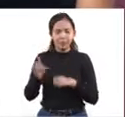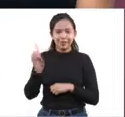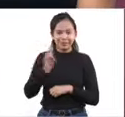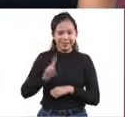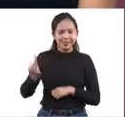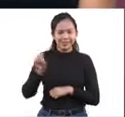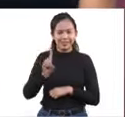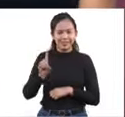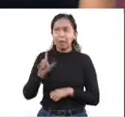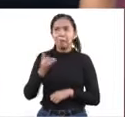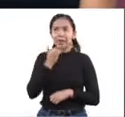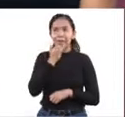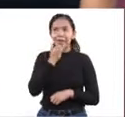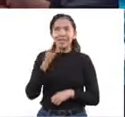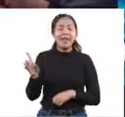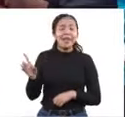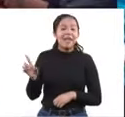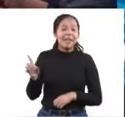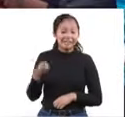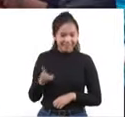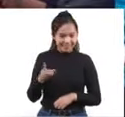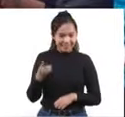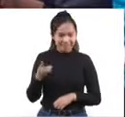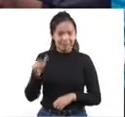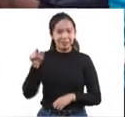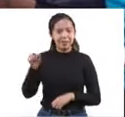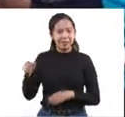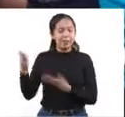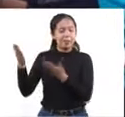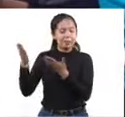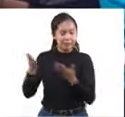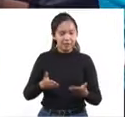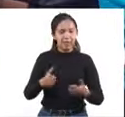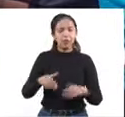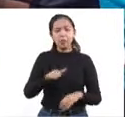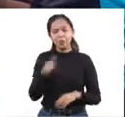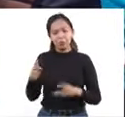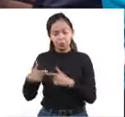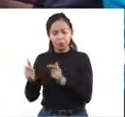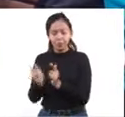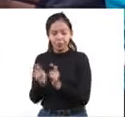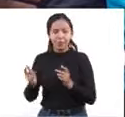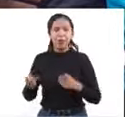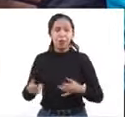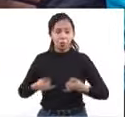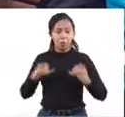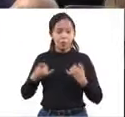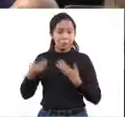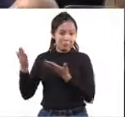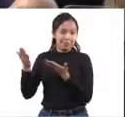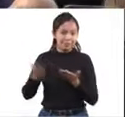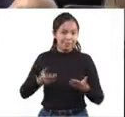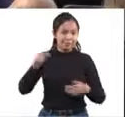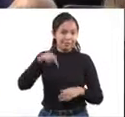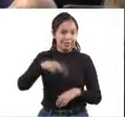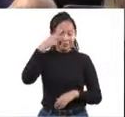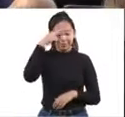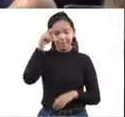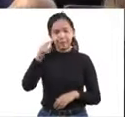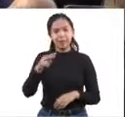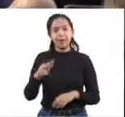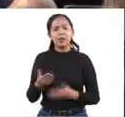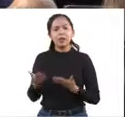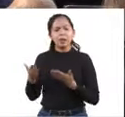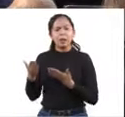Dreamers. Este verano está trayendo a 4 grupos. Entonces les dejo en sus manos una persona que